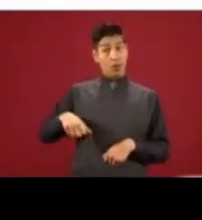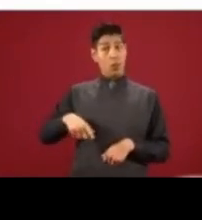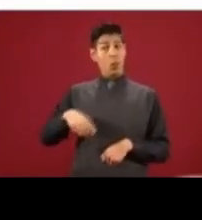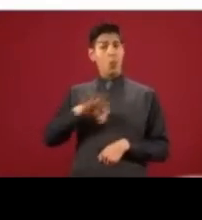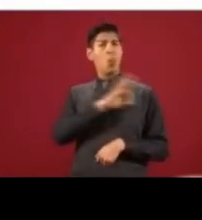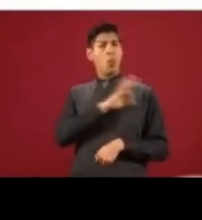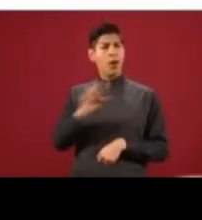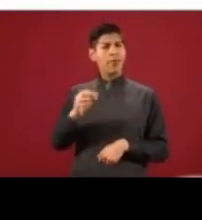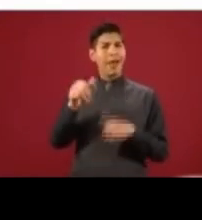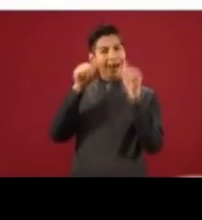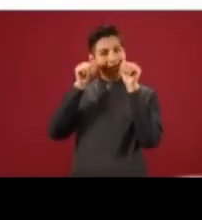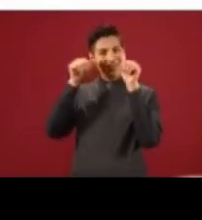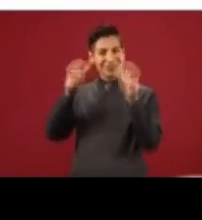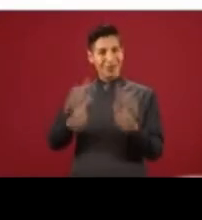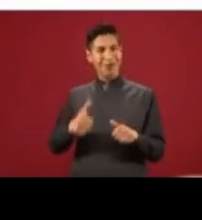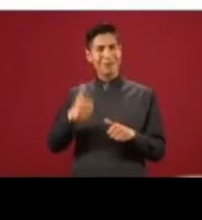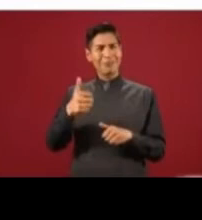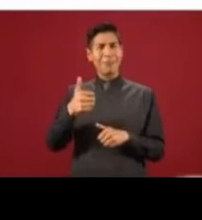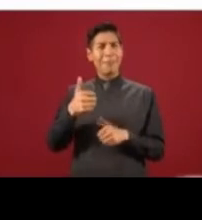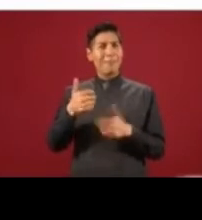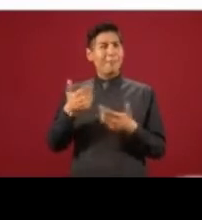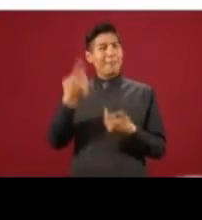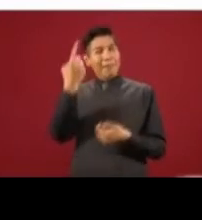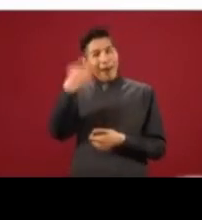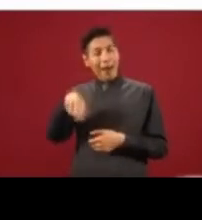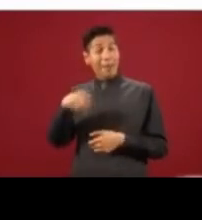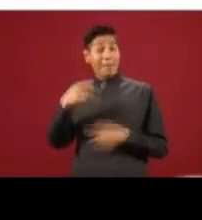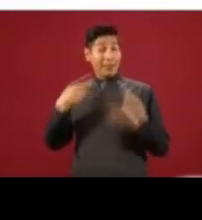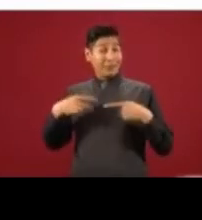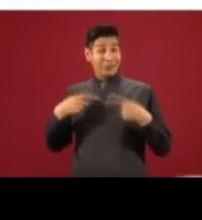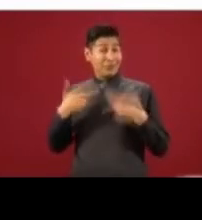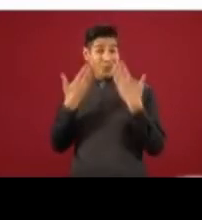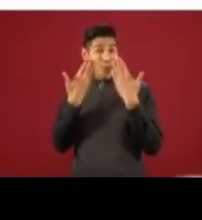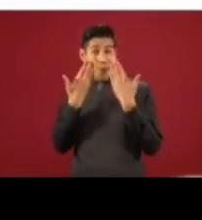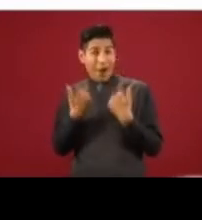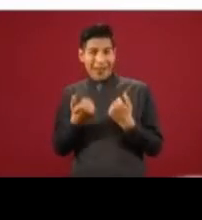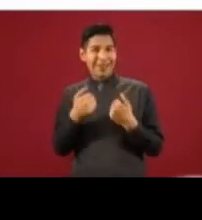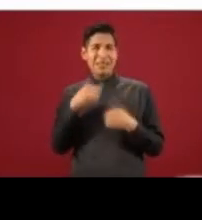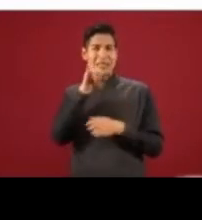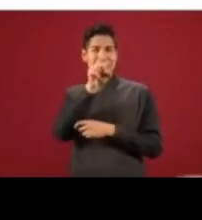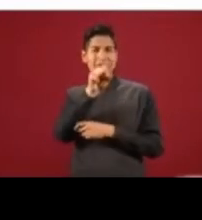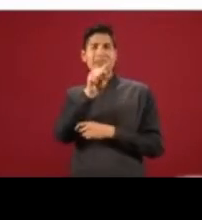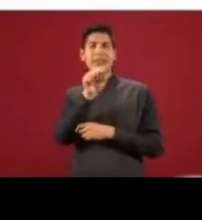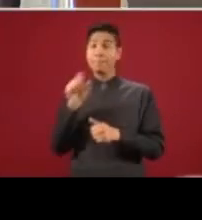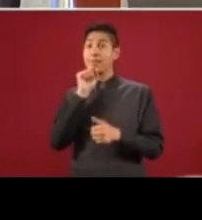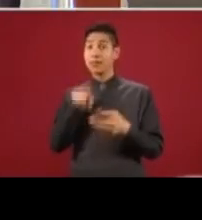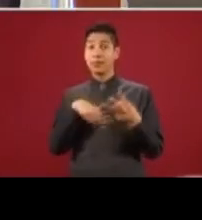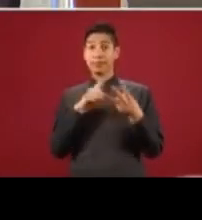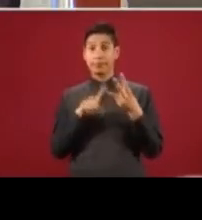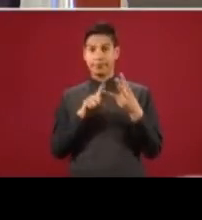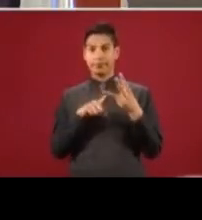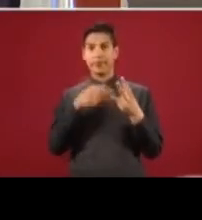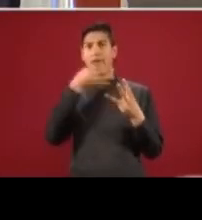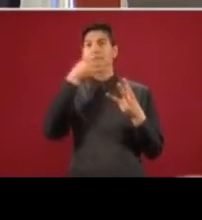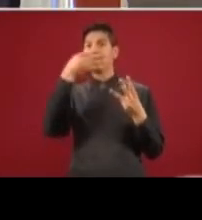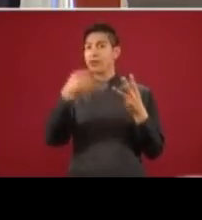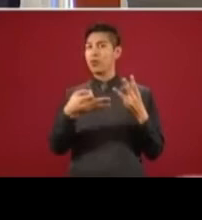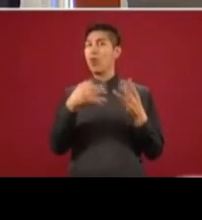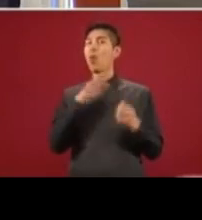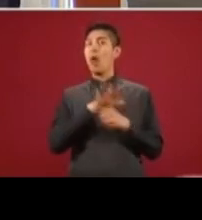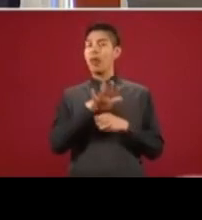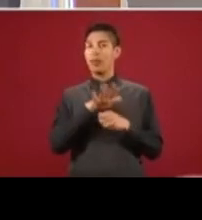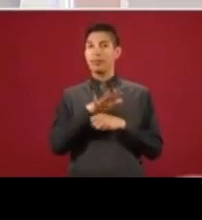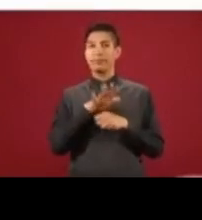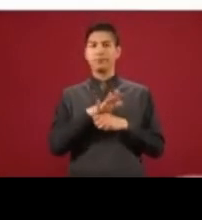para toda la población sin seguridad social. Para toda la población sin seguridad social. Lo que dije, tenemos